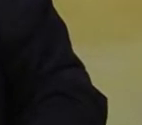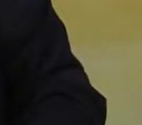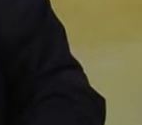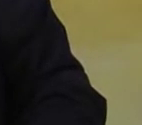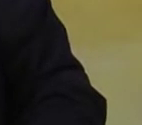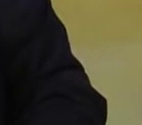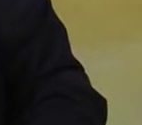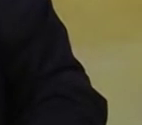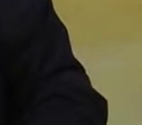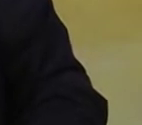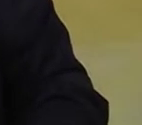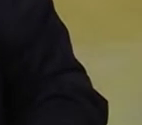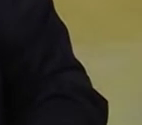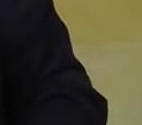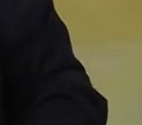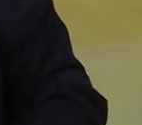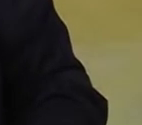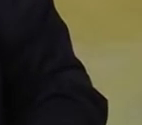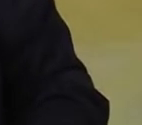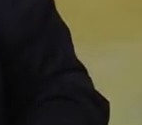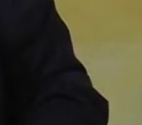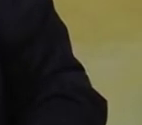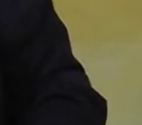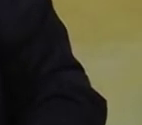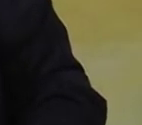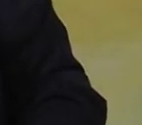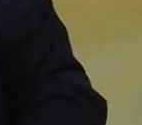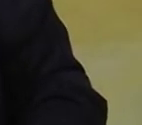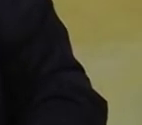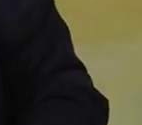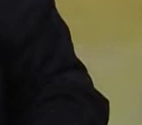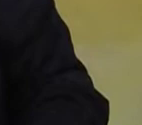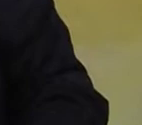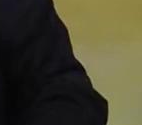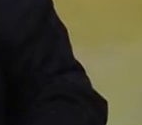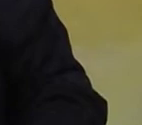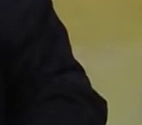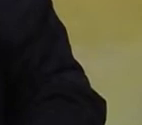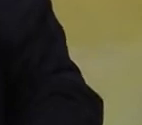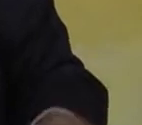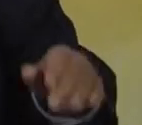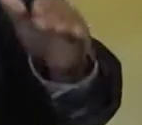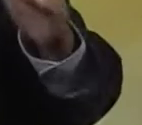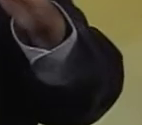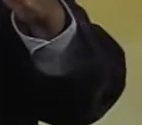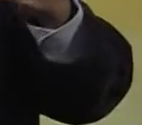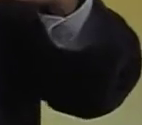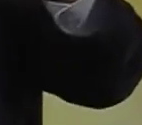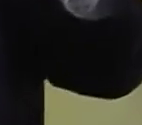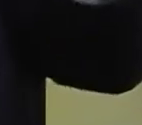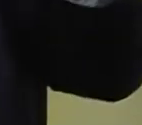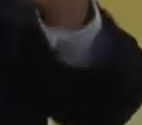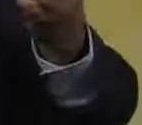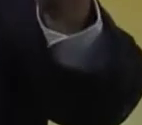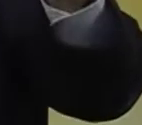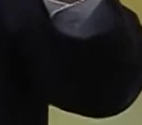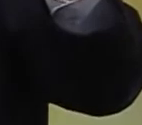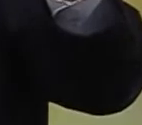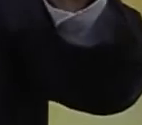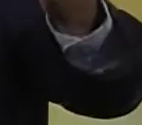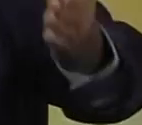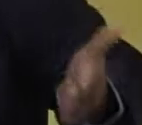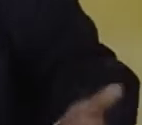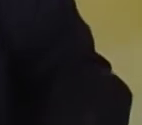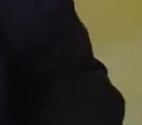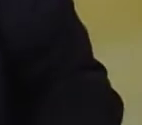15 habló Habló y dijo ario capitán del del Rey Cuál es la